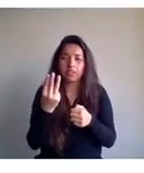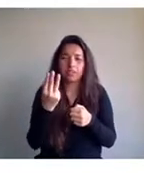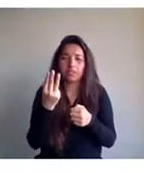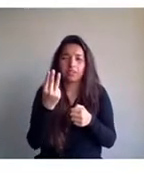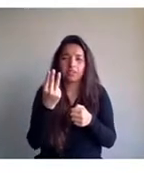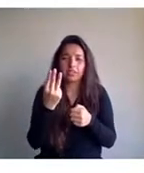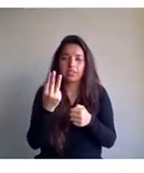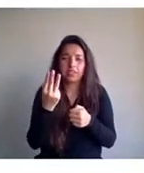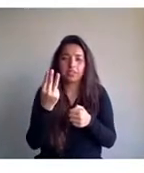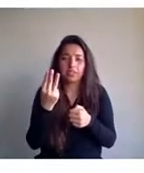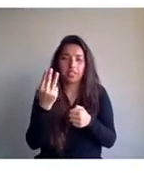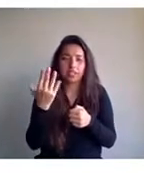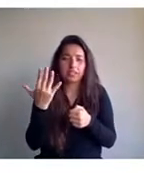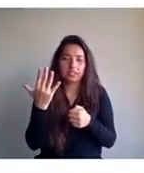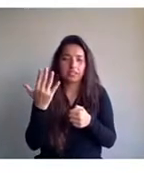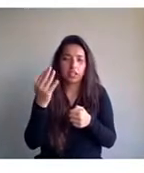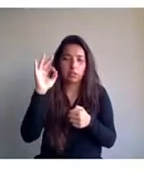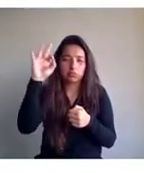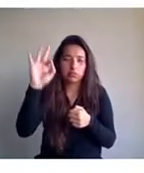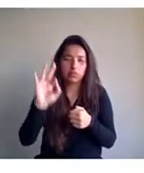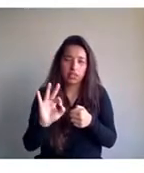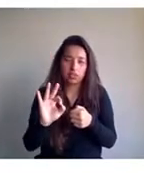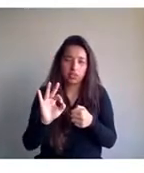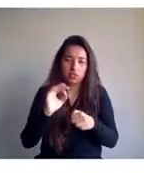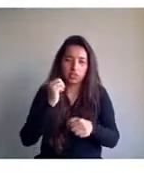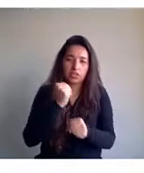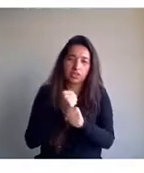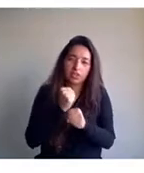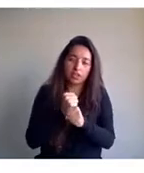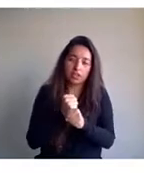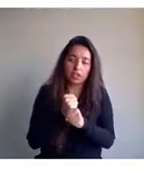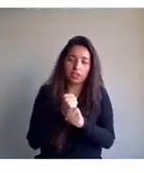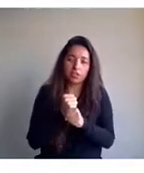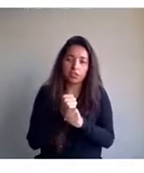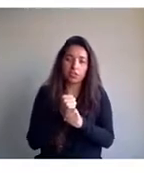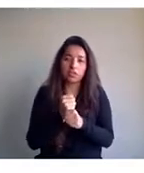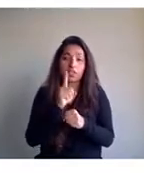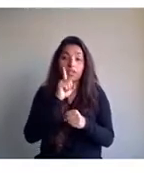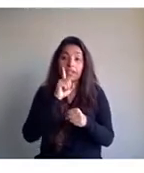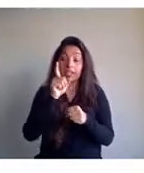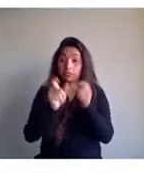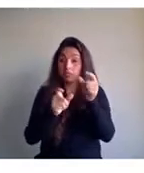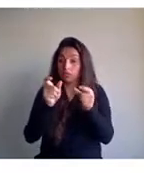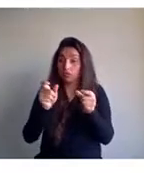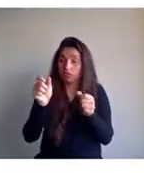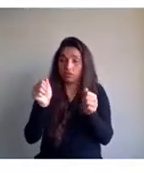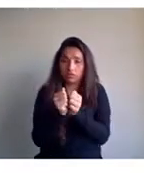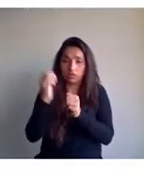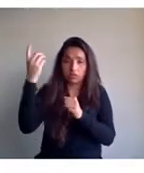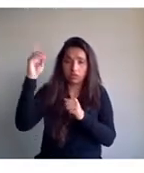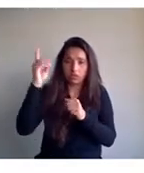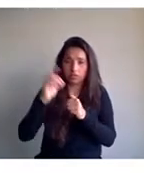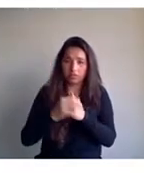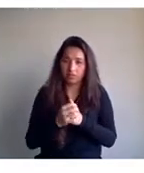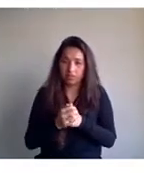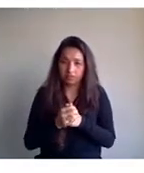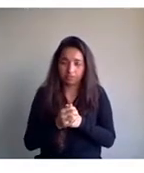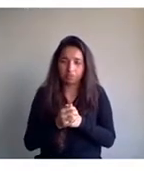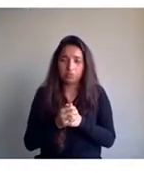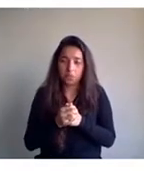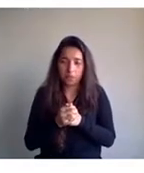más de un millón y tantos empleados públicos que hay en colombia que pertenecen a esta población con